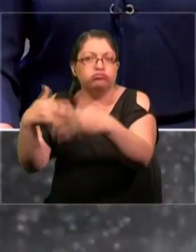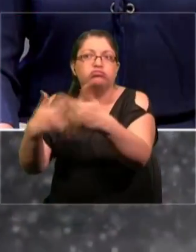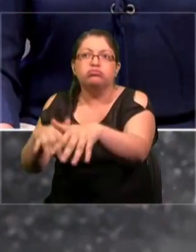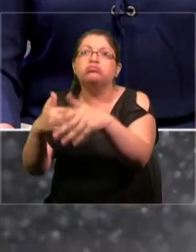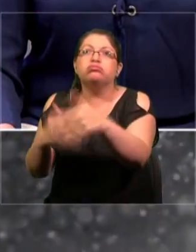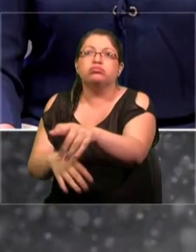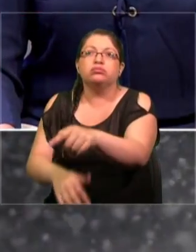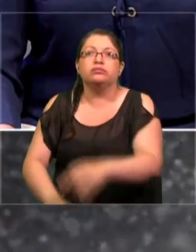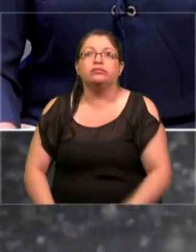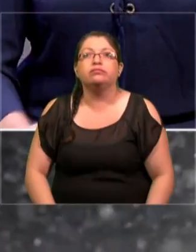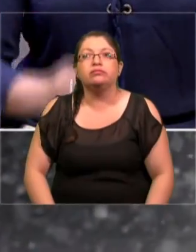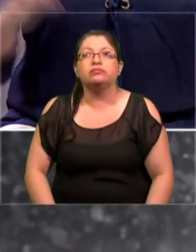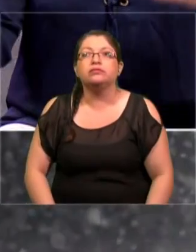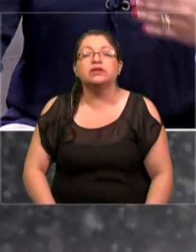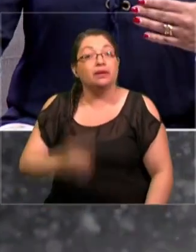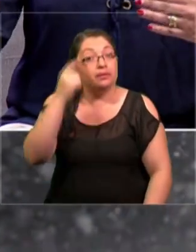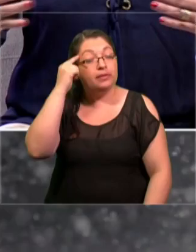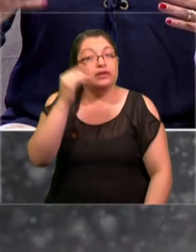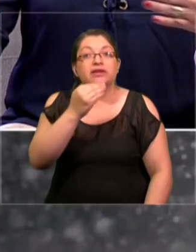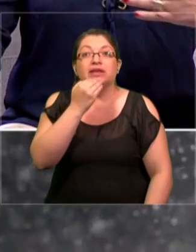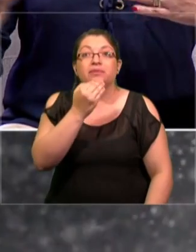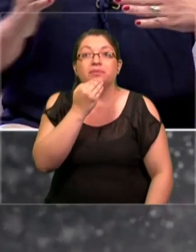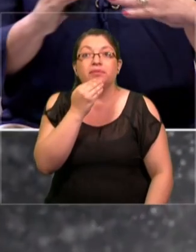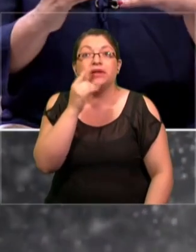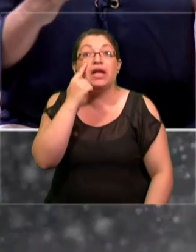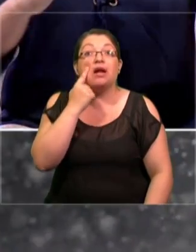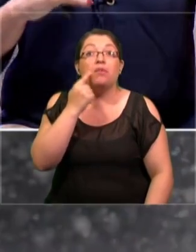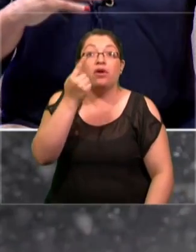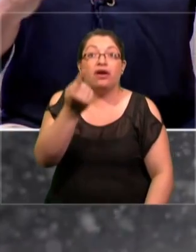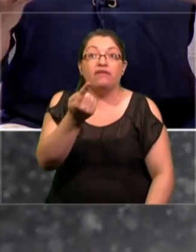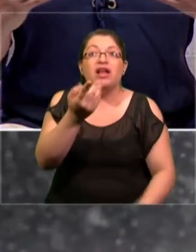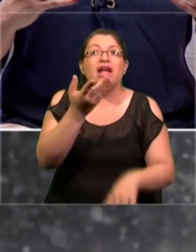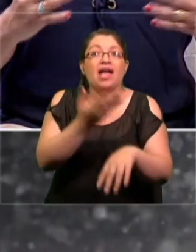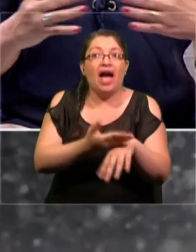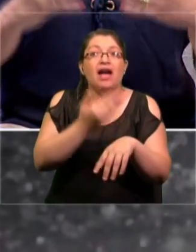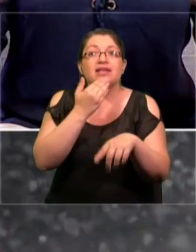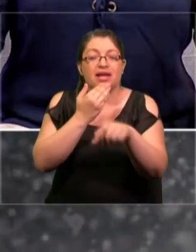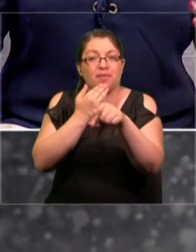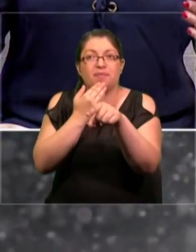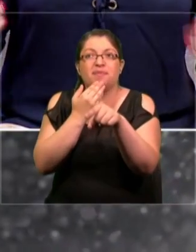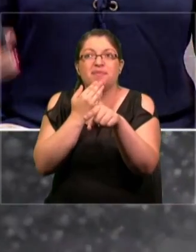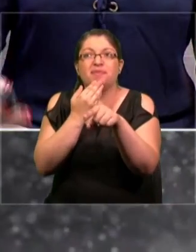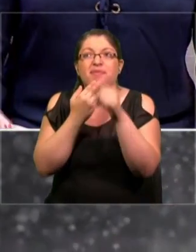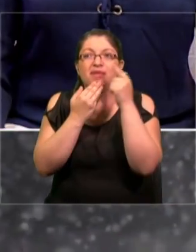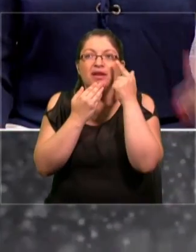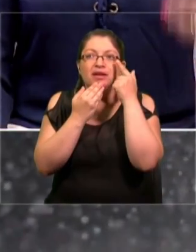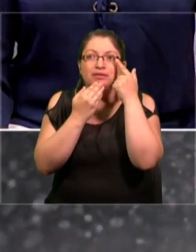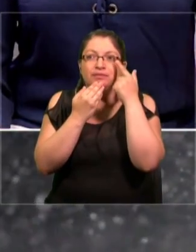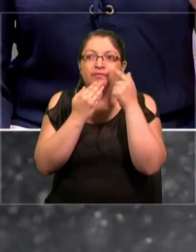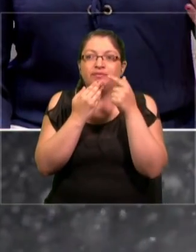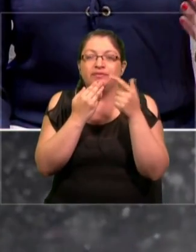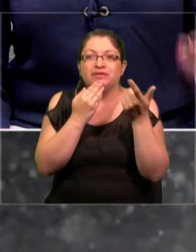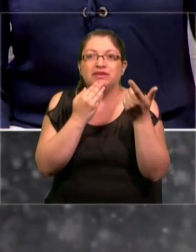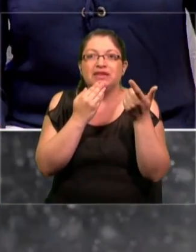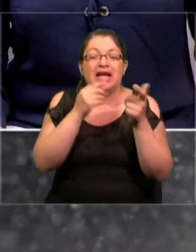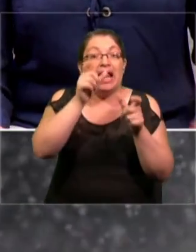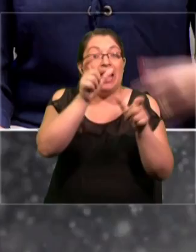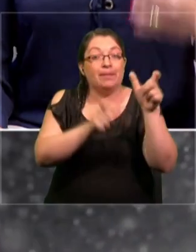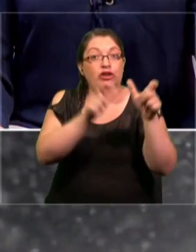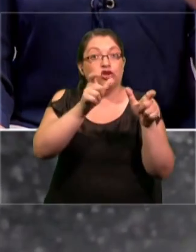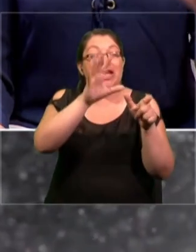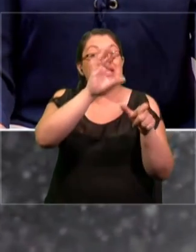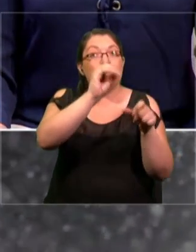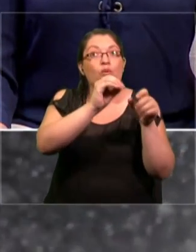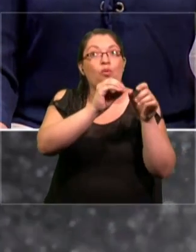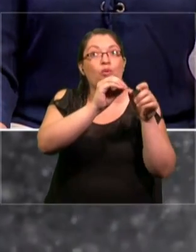seguir manifestándose. Pero también nos tenemos que dar cuenta que hay una contracara de esa mirada, que es la mirada de los mayores de 50,